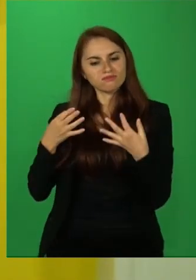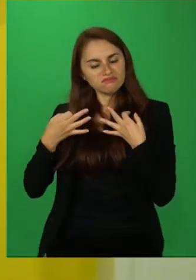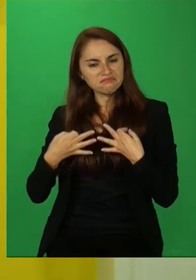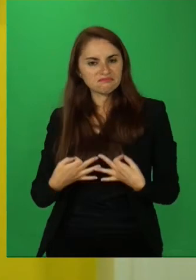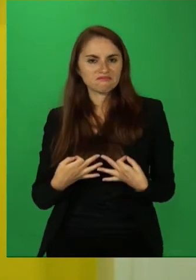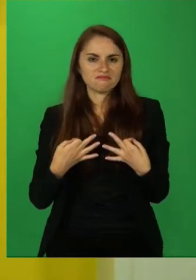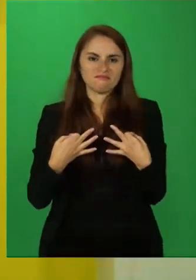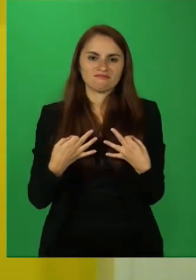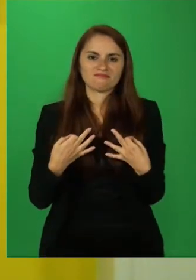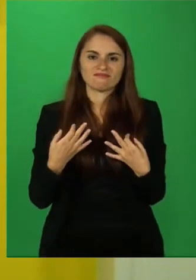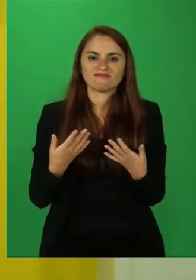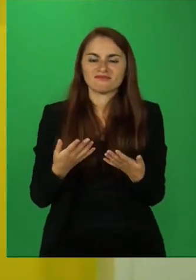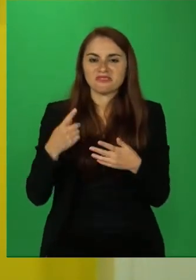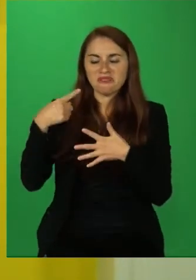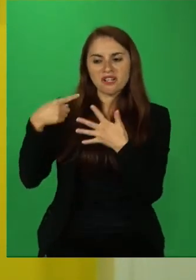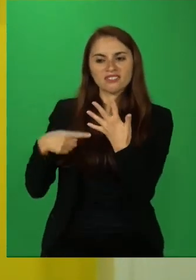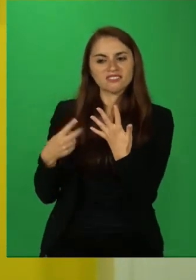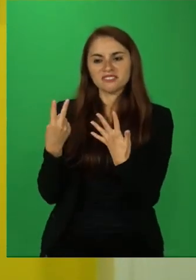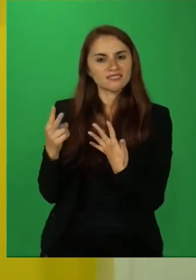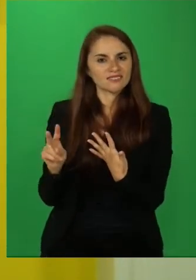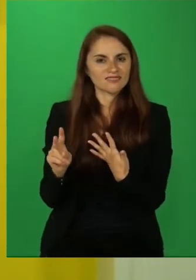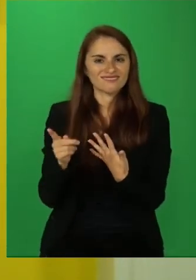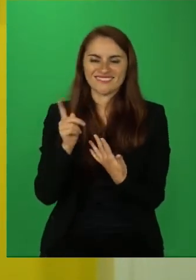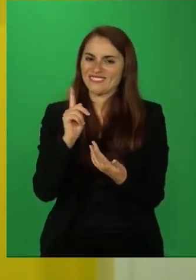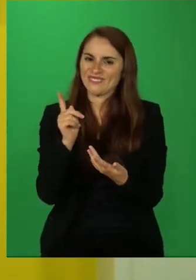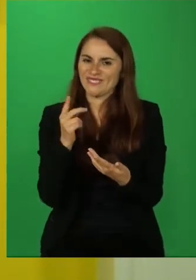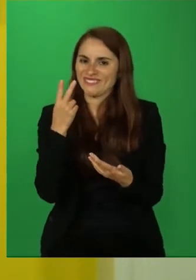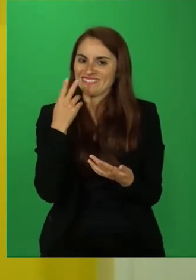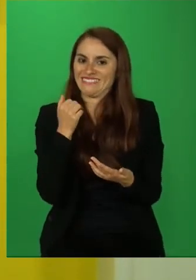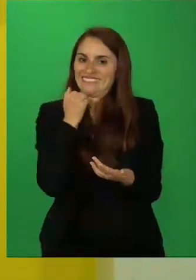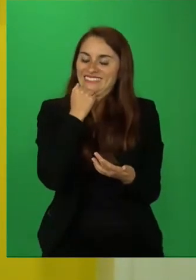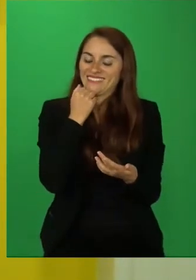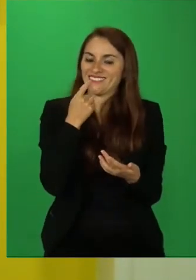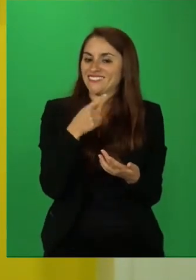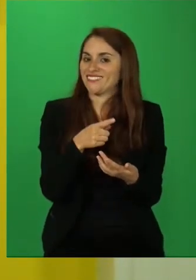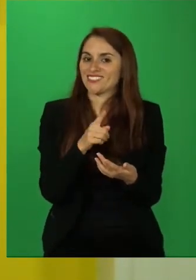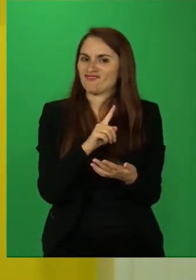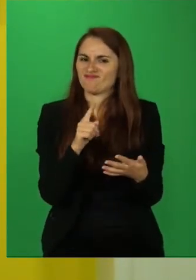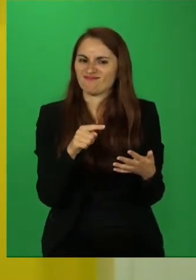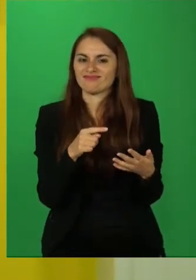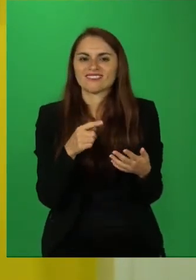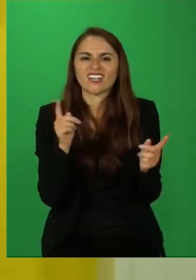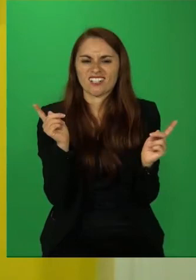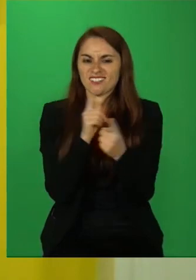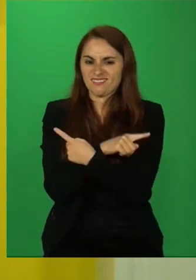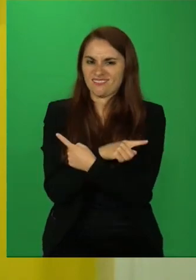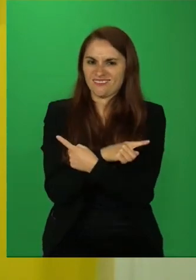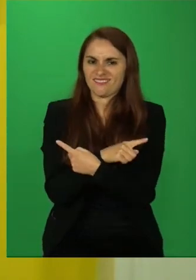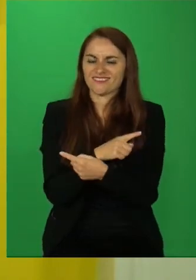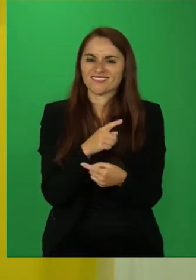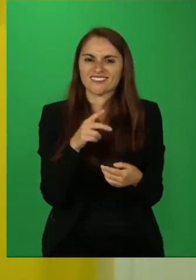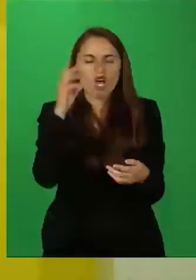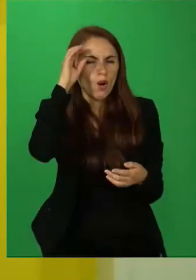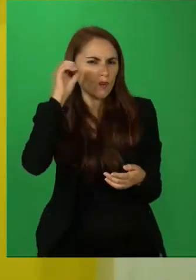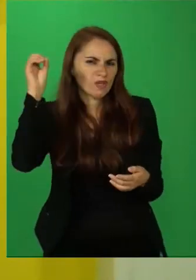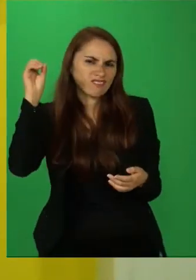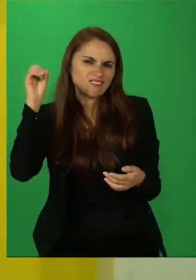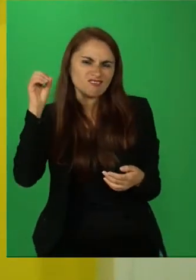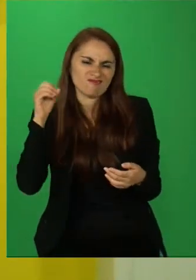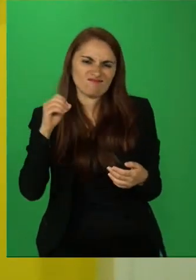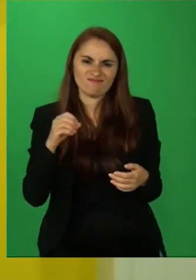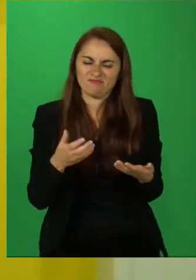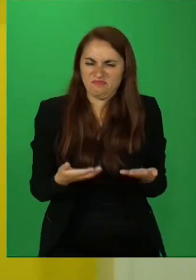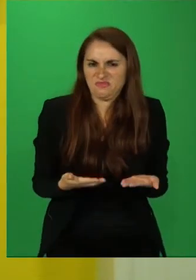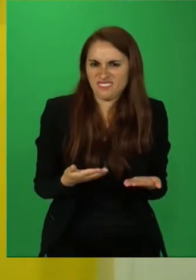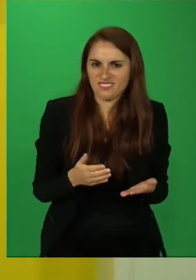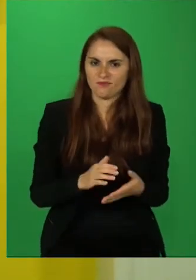elegantes o tenemos el carácter de ellos. No, ya te diste cuenta que en realidad su comentario era bastante desagradable, por decirlo menos. ¿Bien?